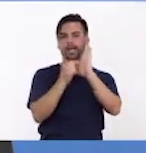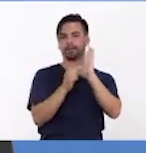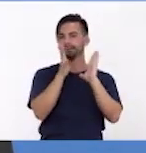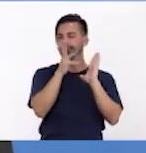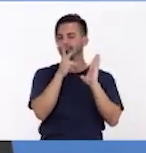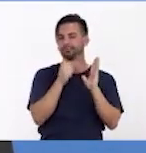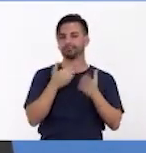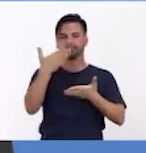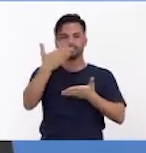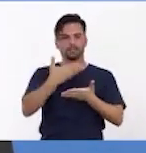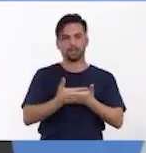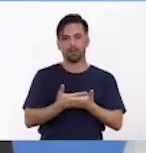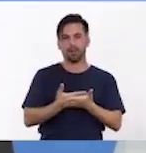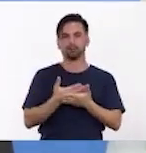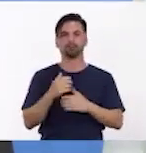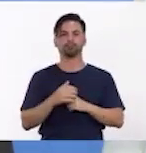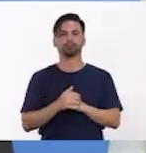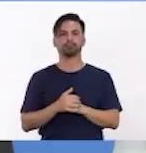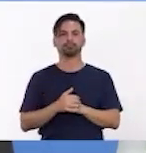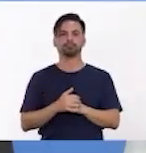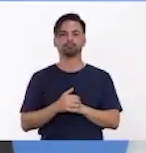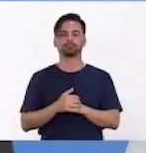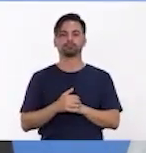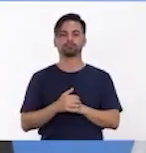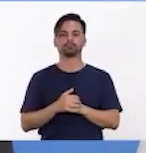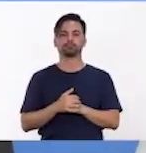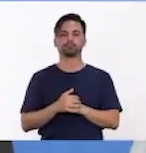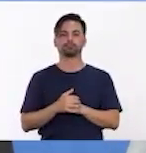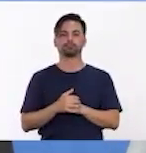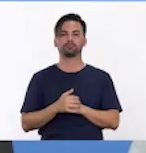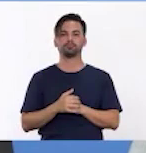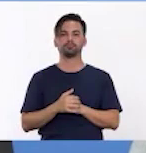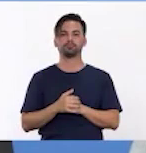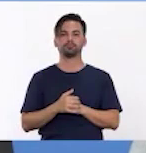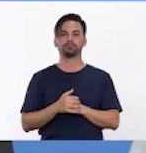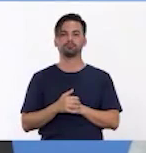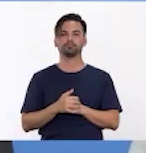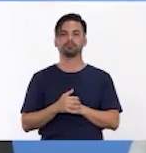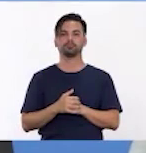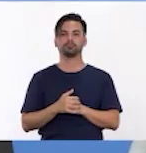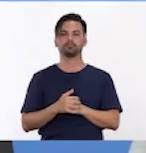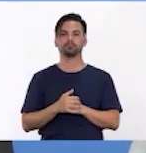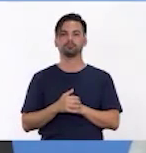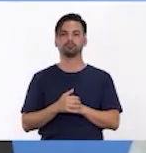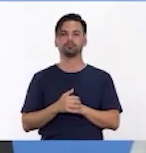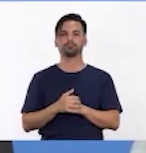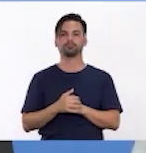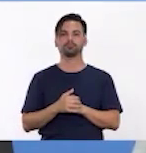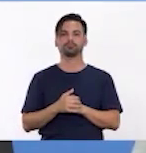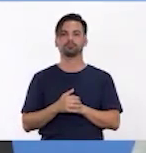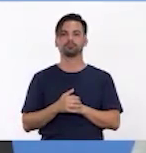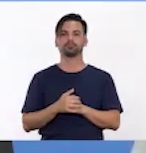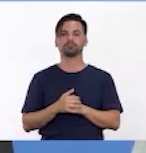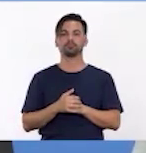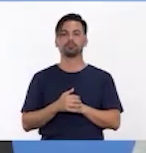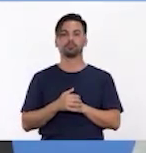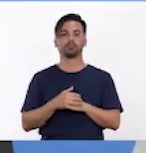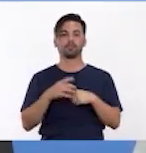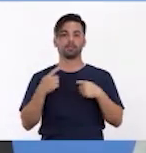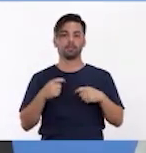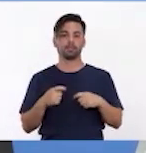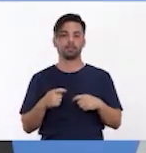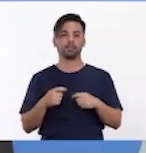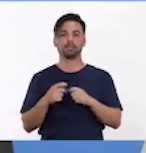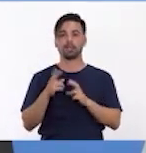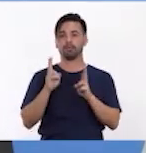usándolo para enriquecer su trabajo, pues ahí, y sobre todo que le hablamos, dirigida por el maestro